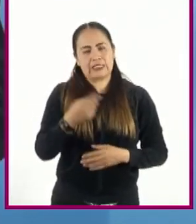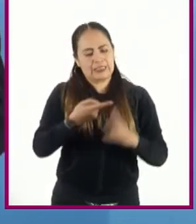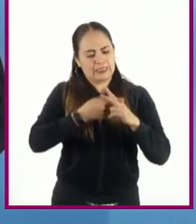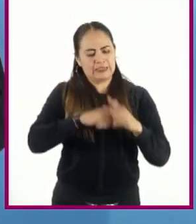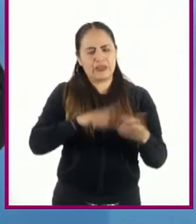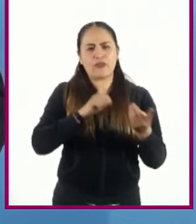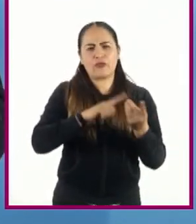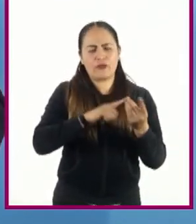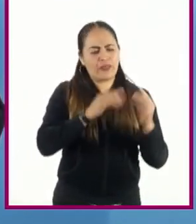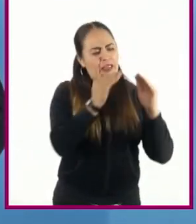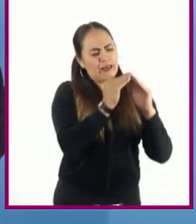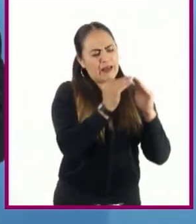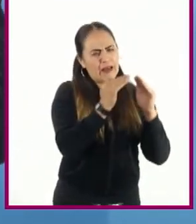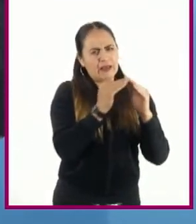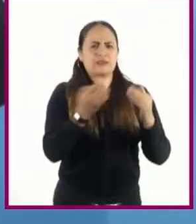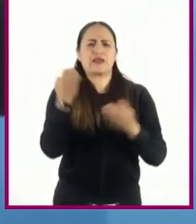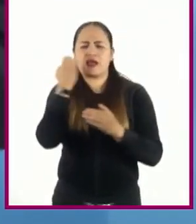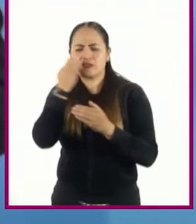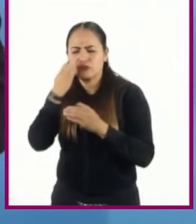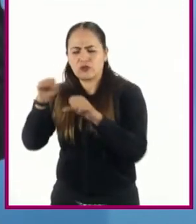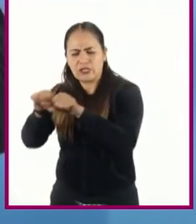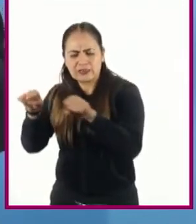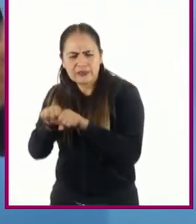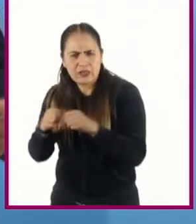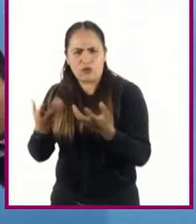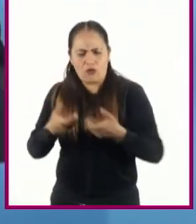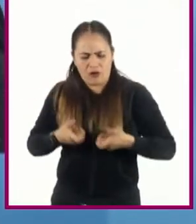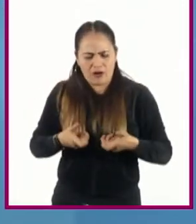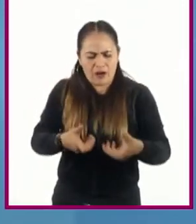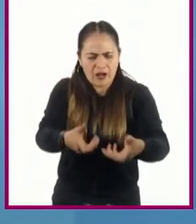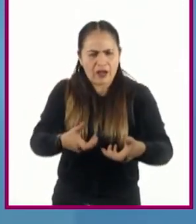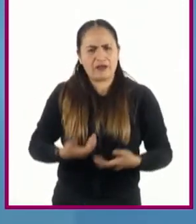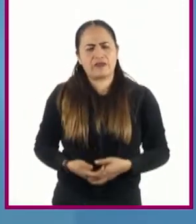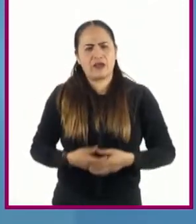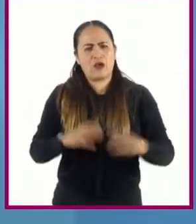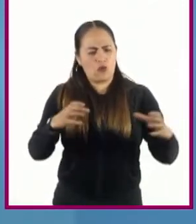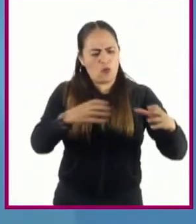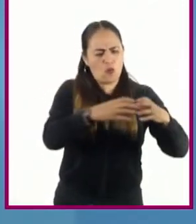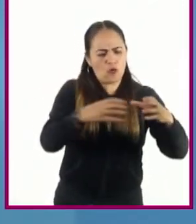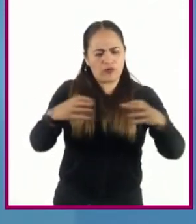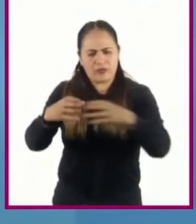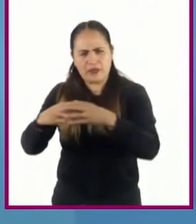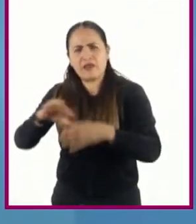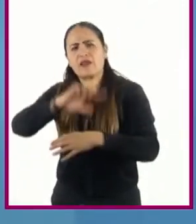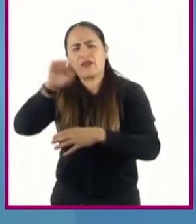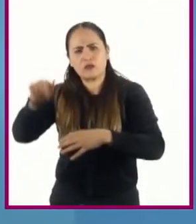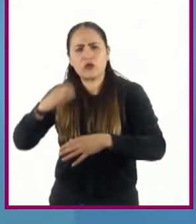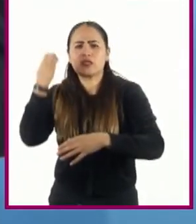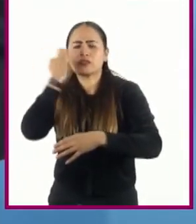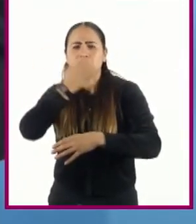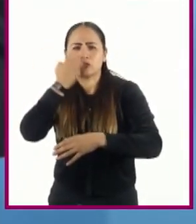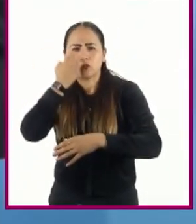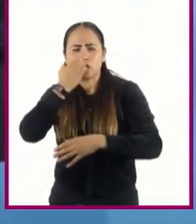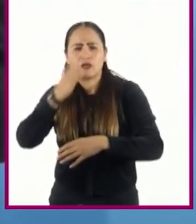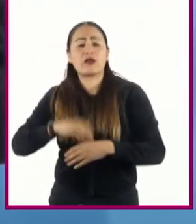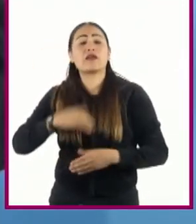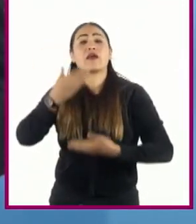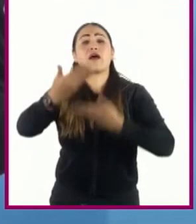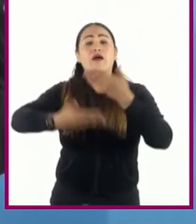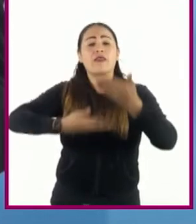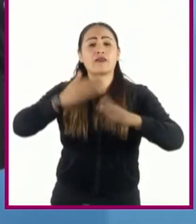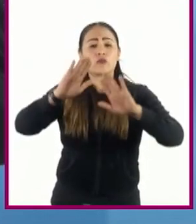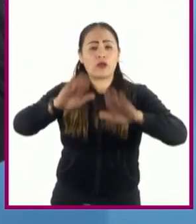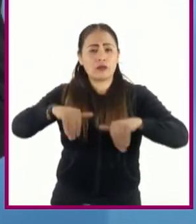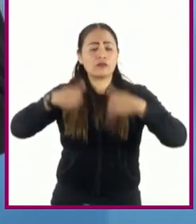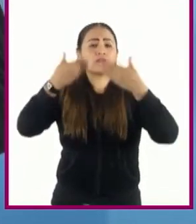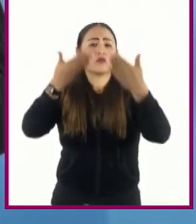nuestra casa, salón de clases, calle, comunidad, escuela, para posteriormente, cuando nos toque ejercer un